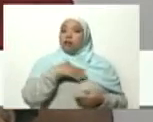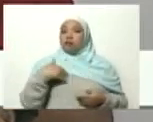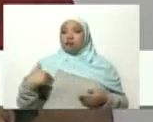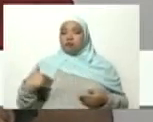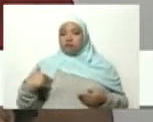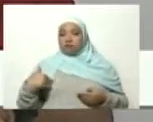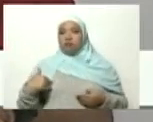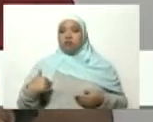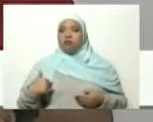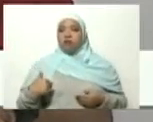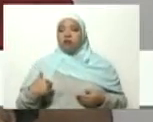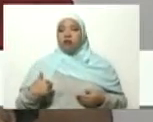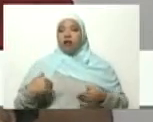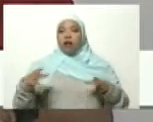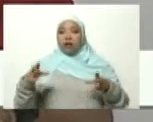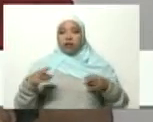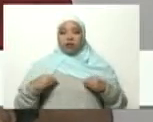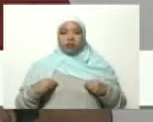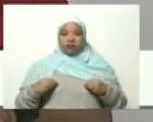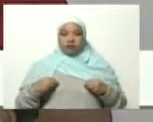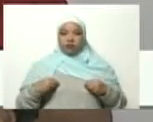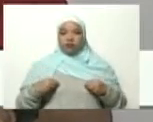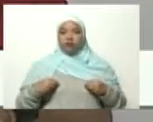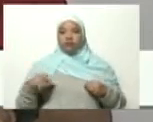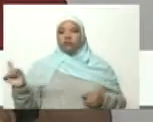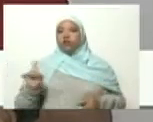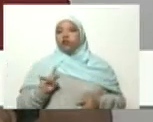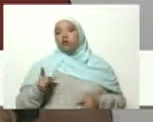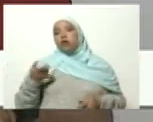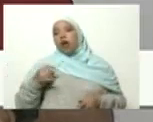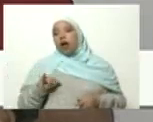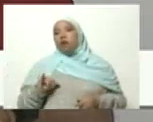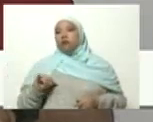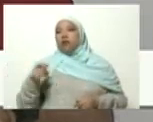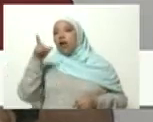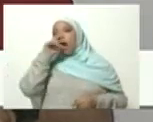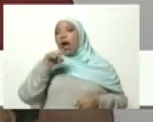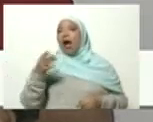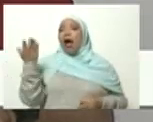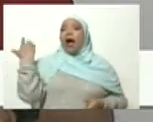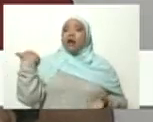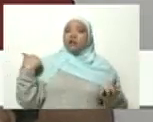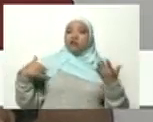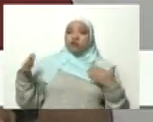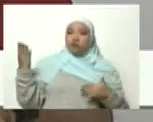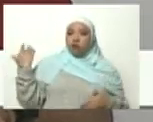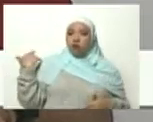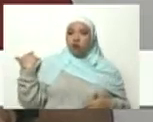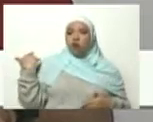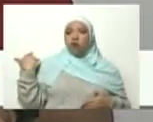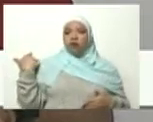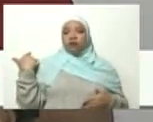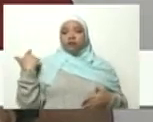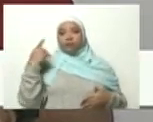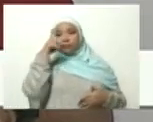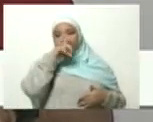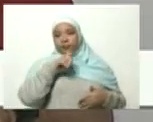nacional, ha sido el presidente Nicolás Maduro. No de ahorita, tiene años convocando el